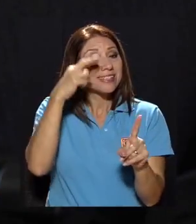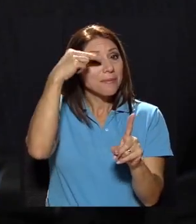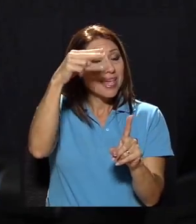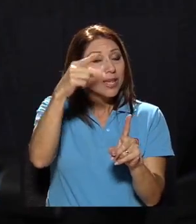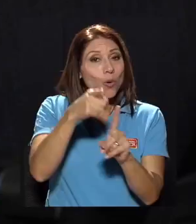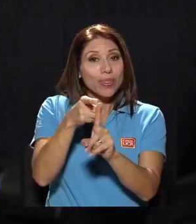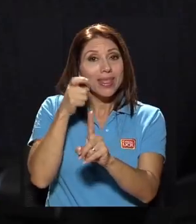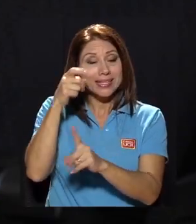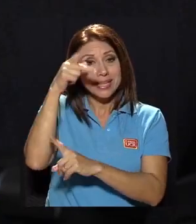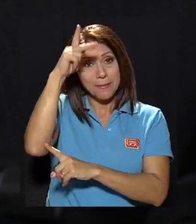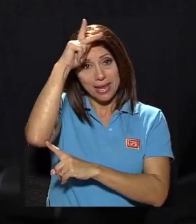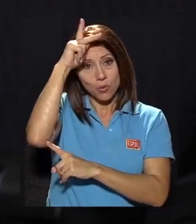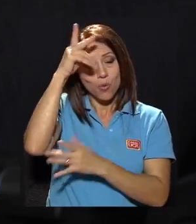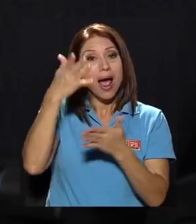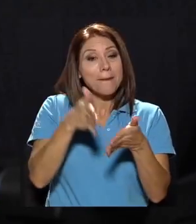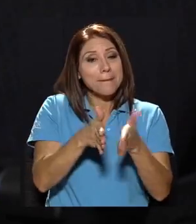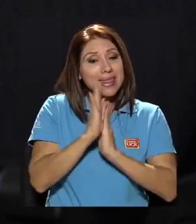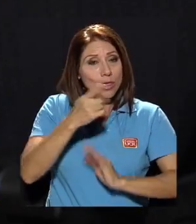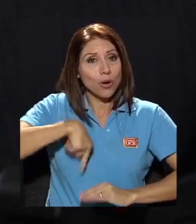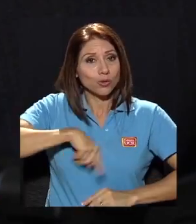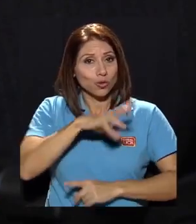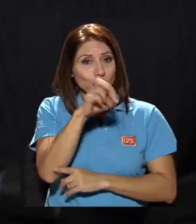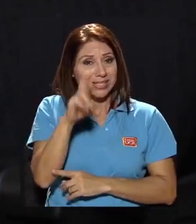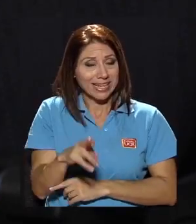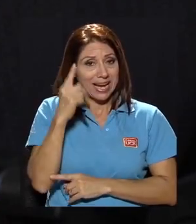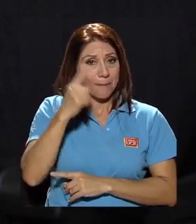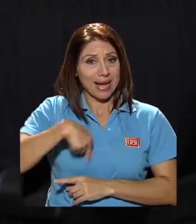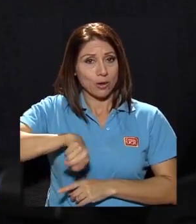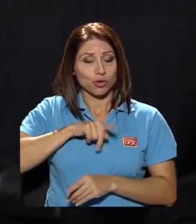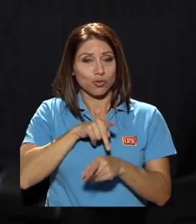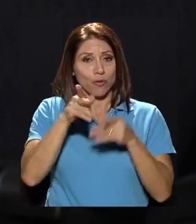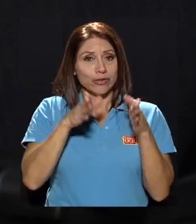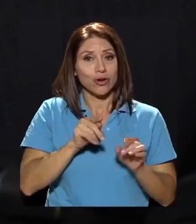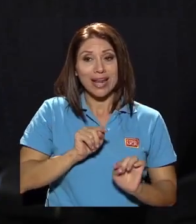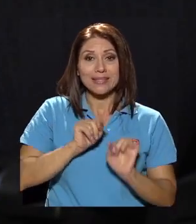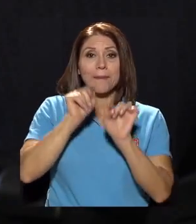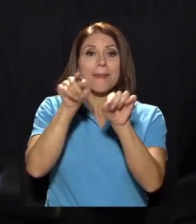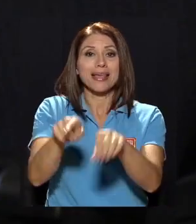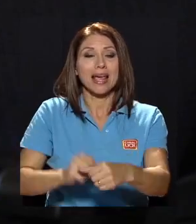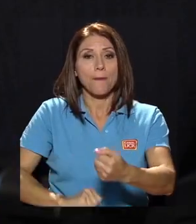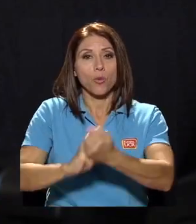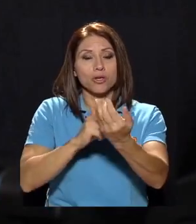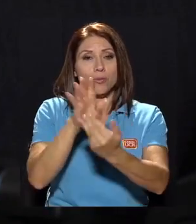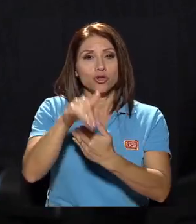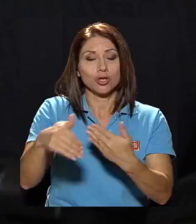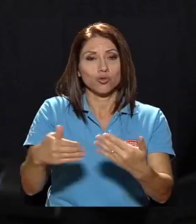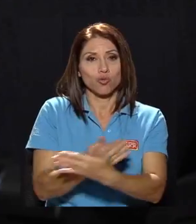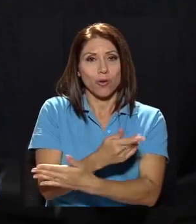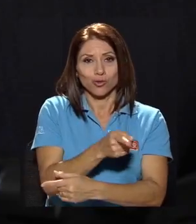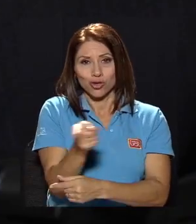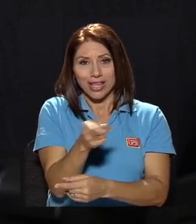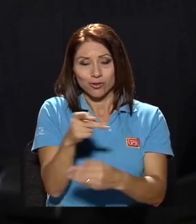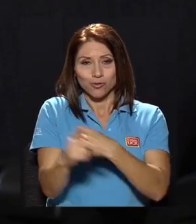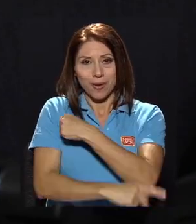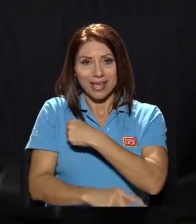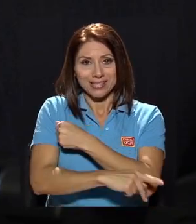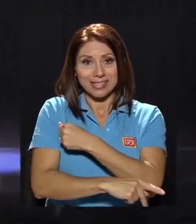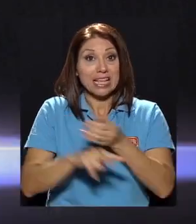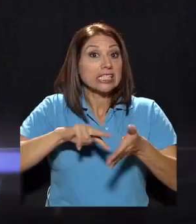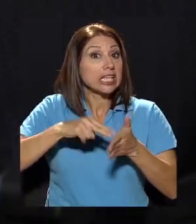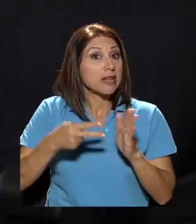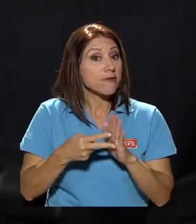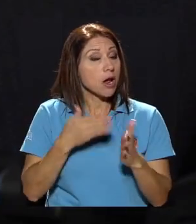nuestros profesionales vayan y apoyen a nuevos proyectos de esos países. Y, claro, enriquecen su